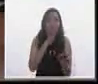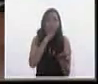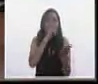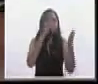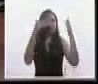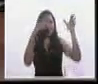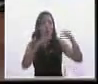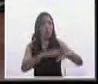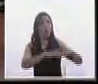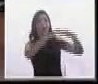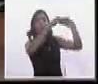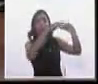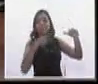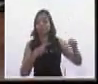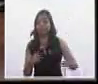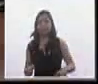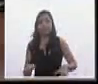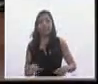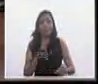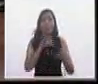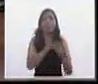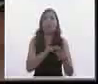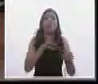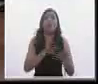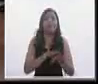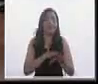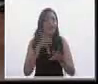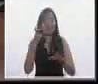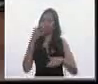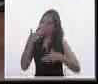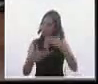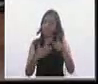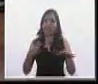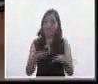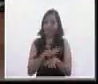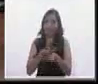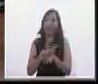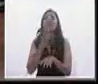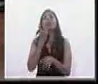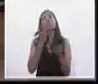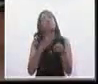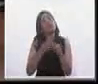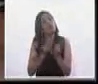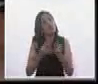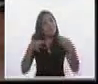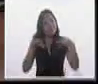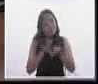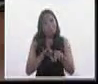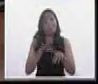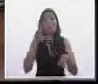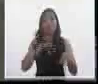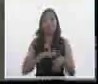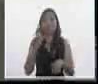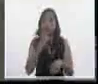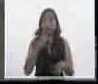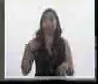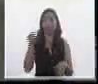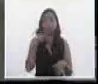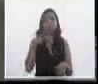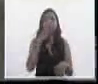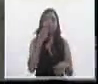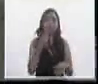instituto para pues generar los cambios esto es muy importante porque nos han